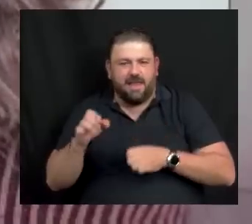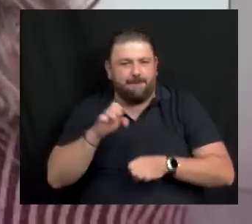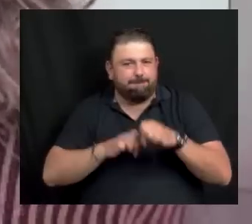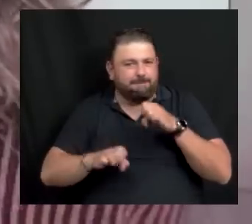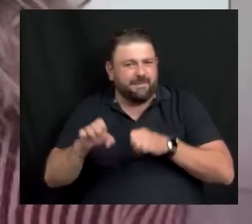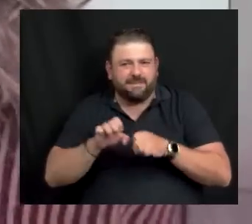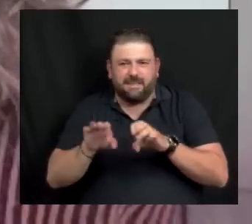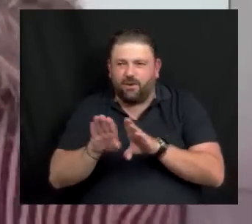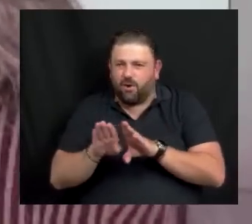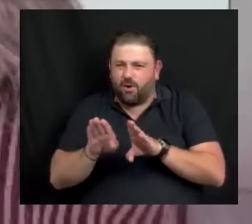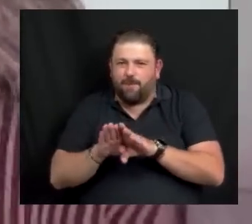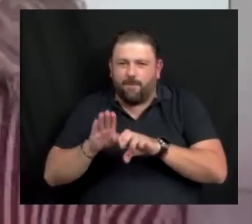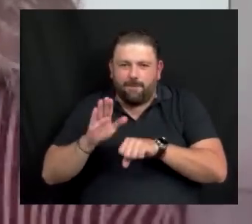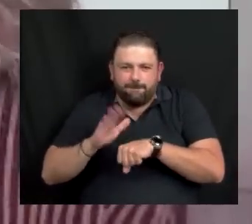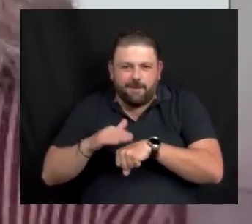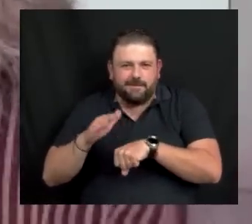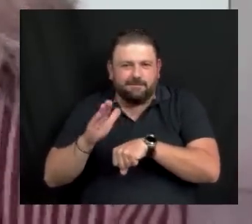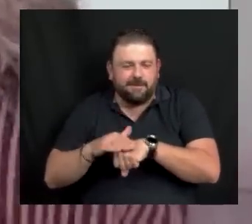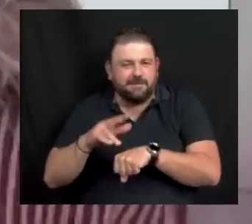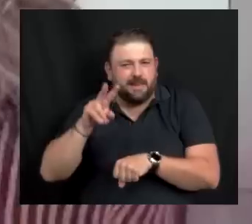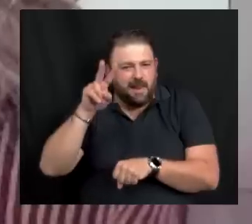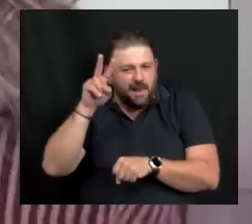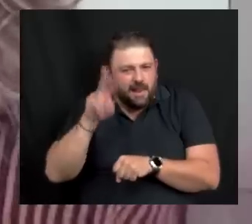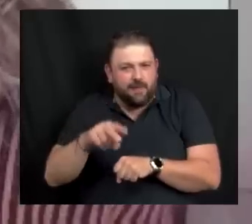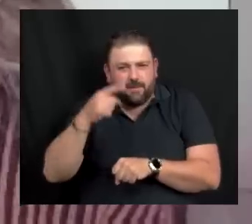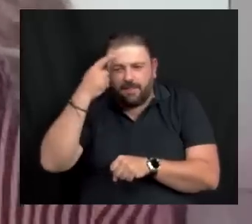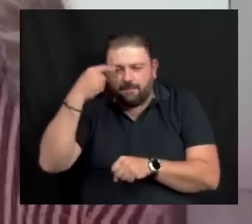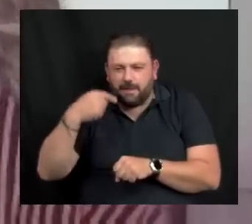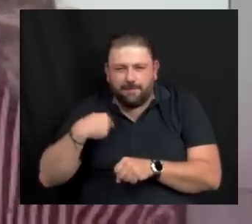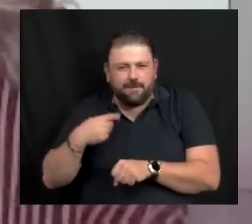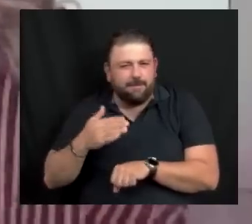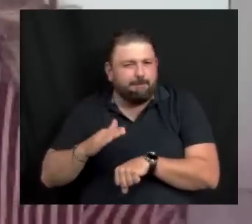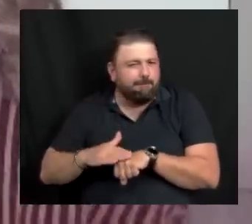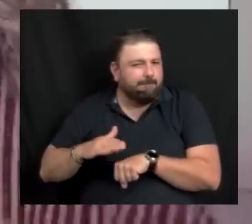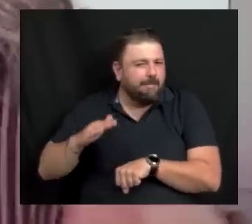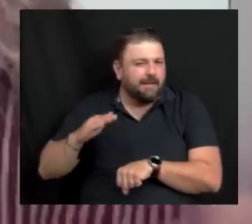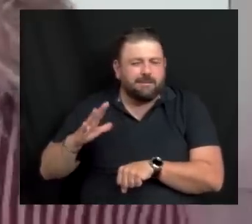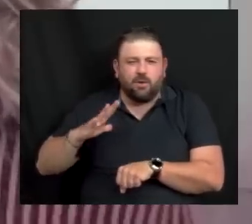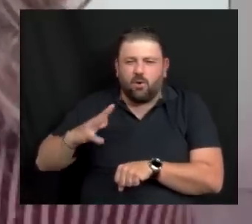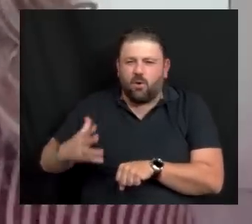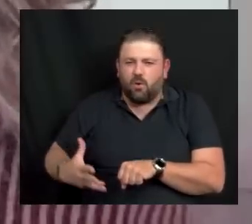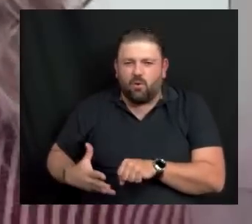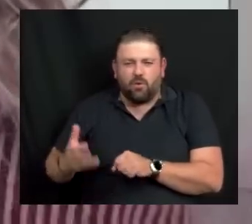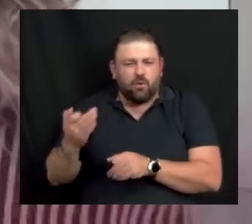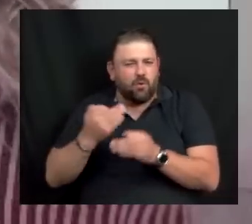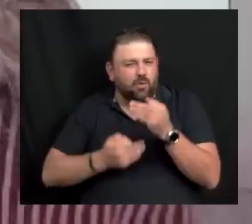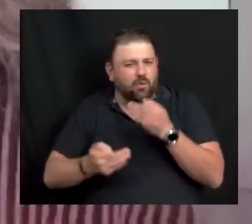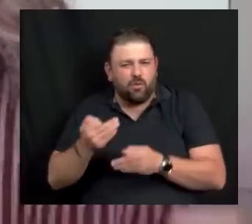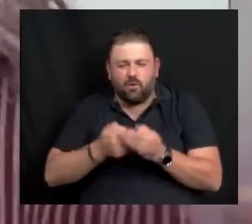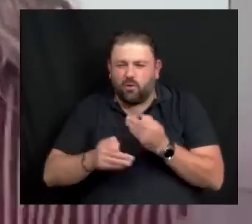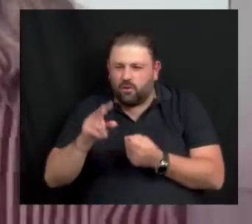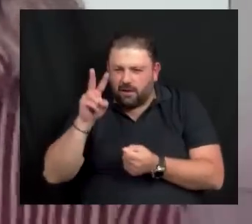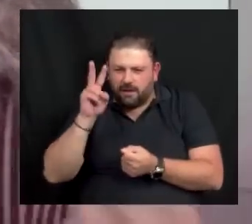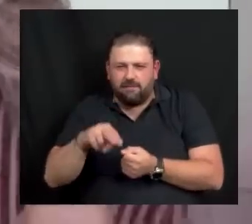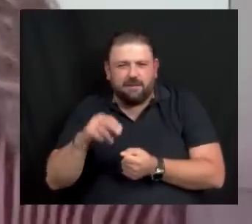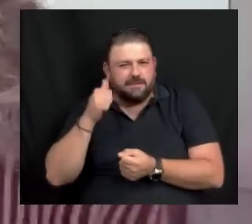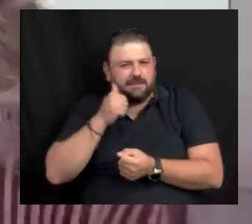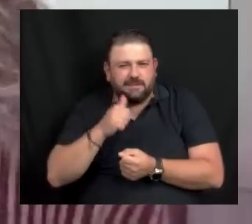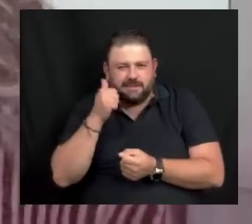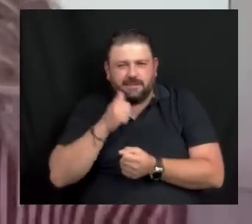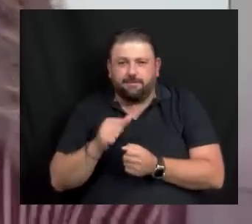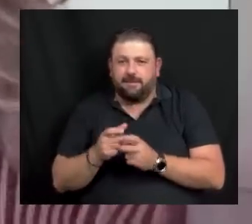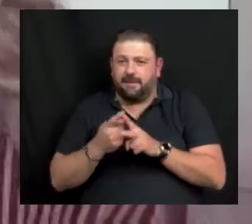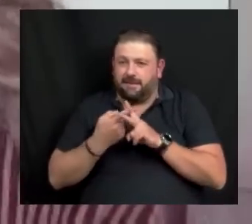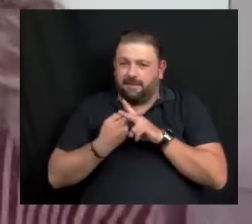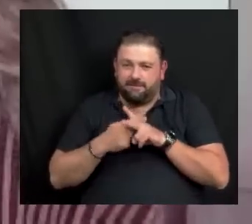lo hace. Y eso para mí de verdad me llena de orgullo poderles decir que he sido formada de principio